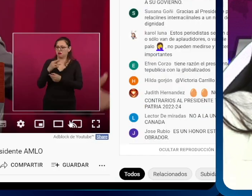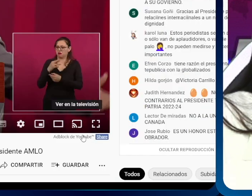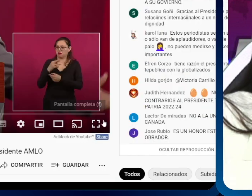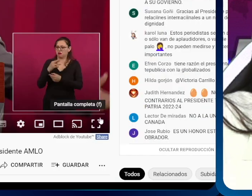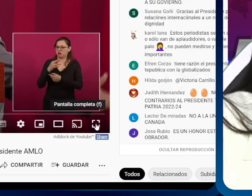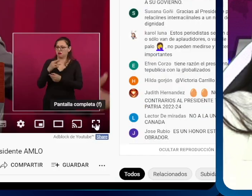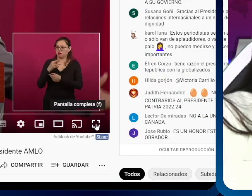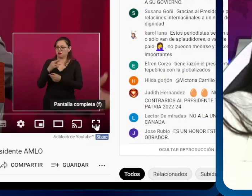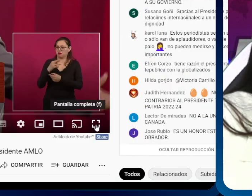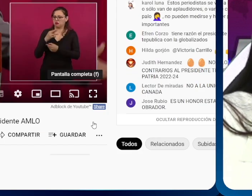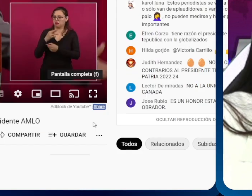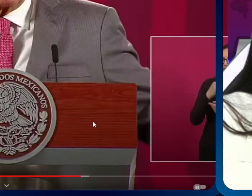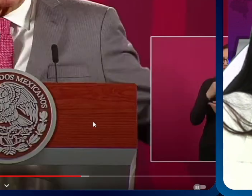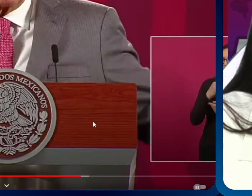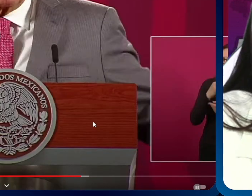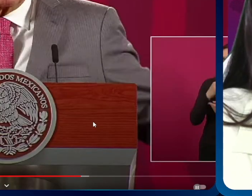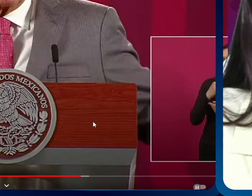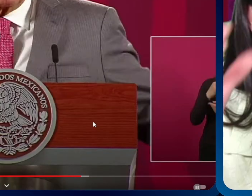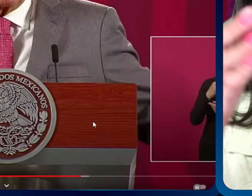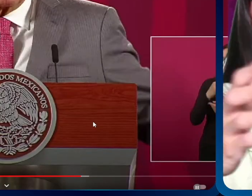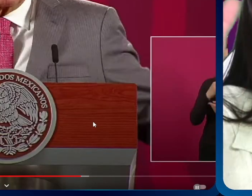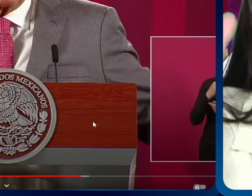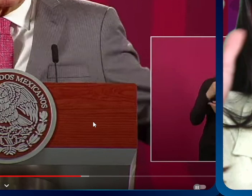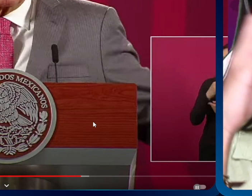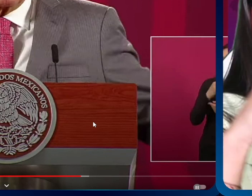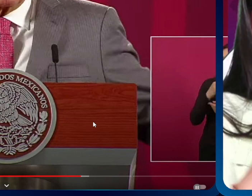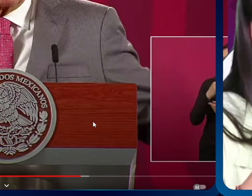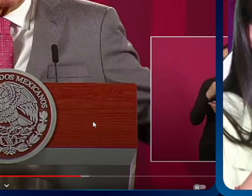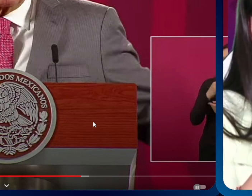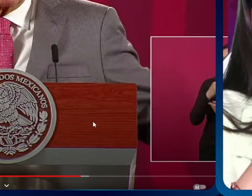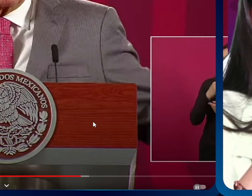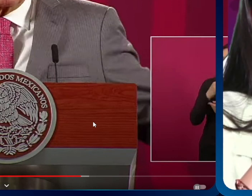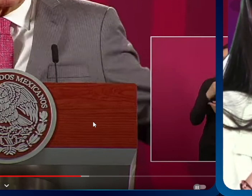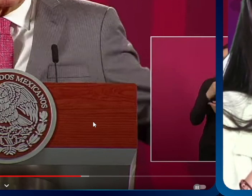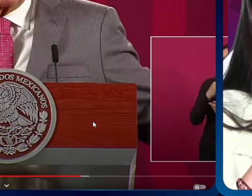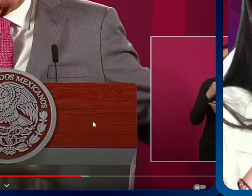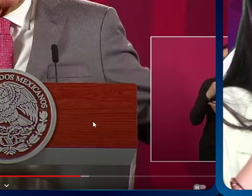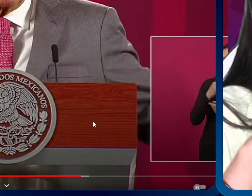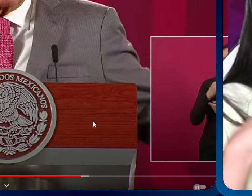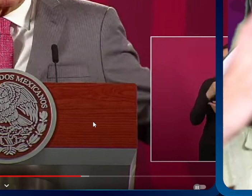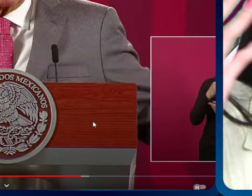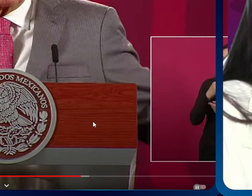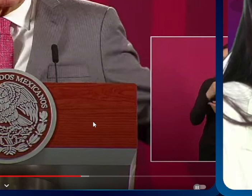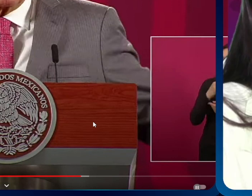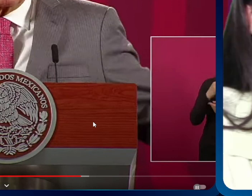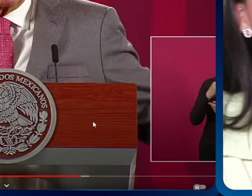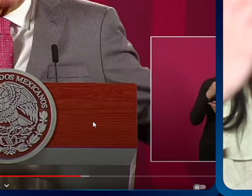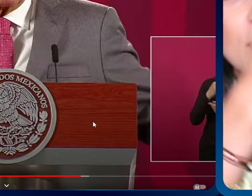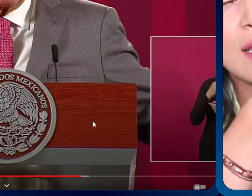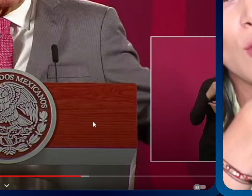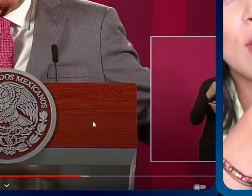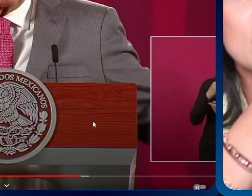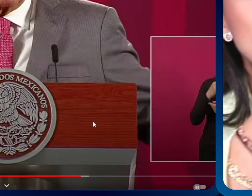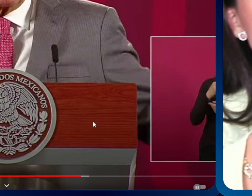de arrebatavidas, pues bueno, el que organiza el evento de las Américas es el número uno.